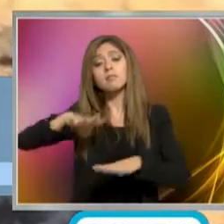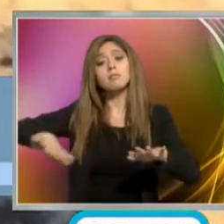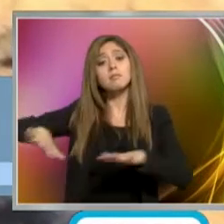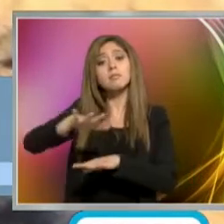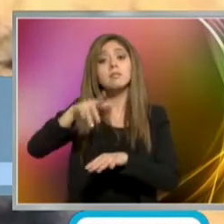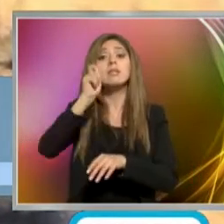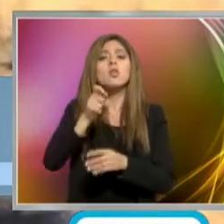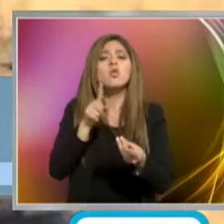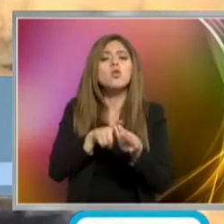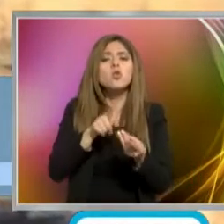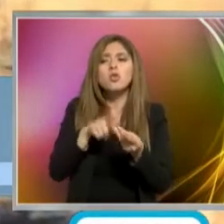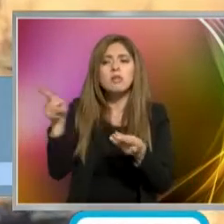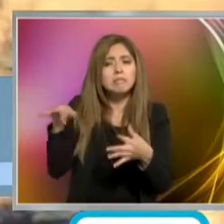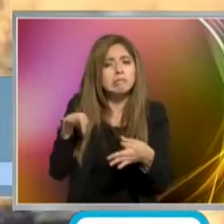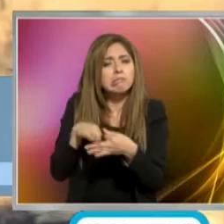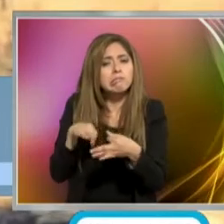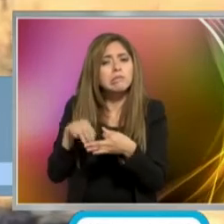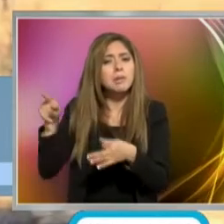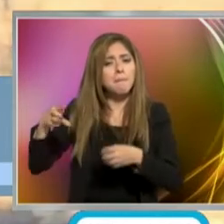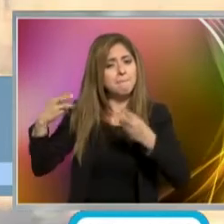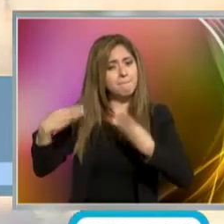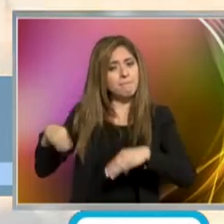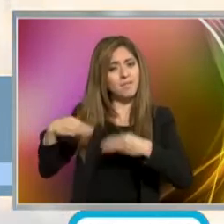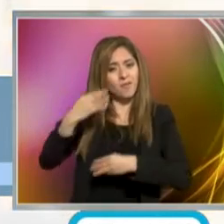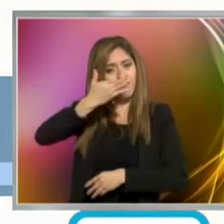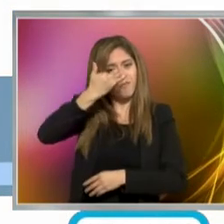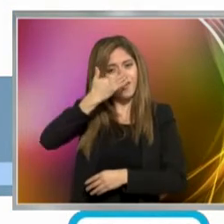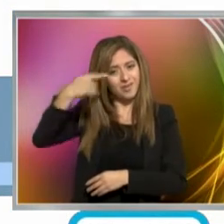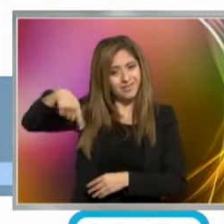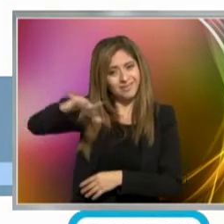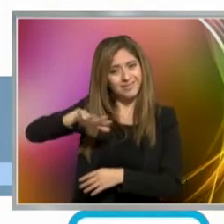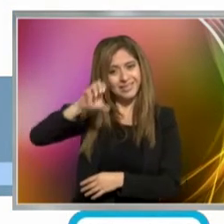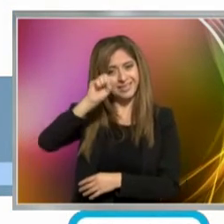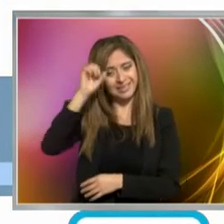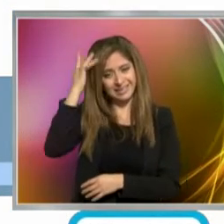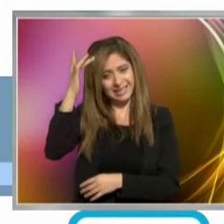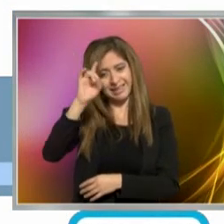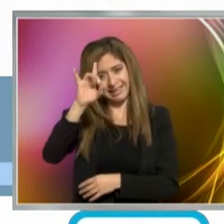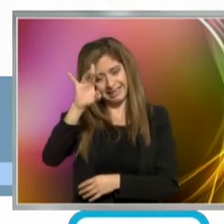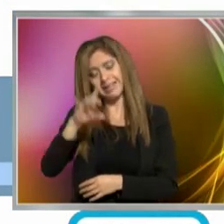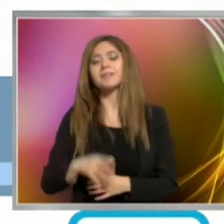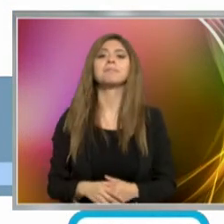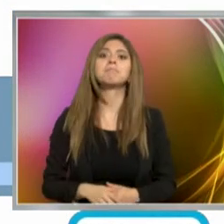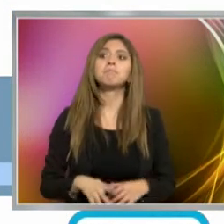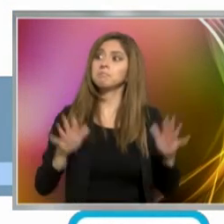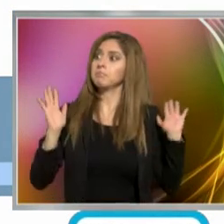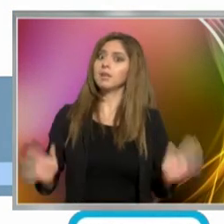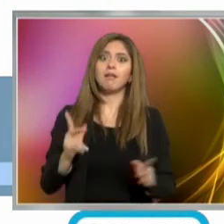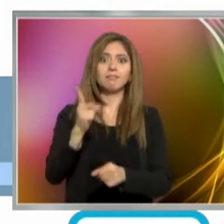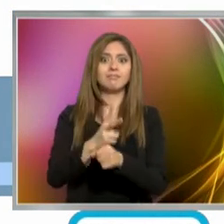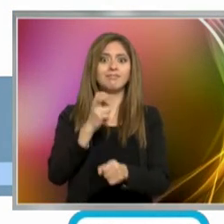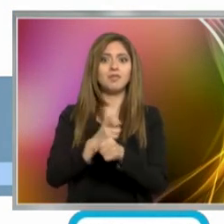es exactito donde está enfrentito del Mercado de las Flores. Maravilloso. Entonces ya la invitación quedó hecha.